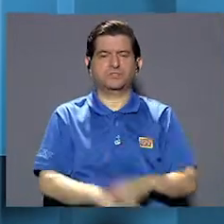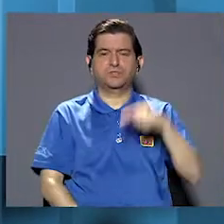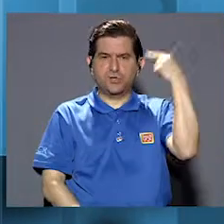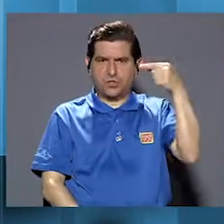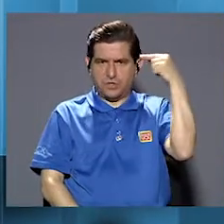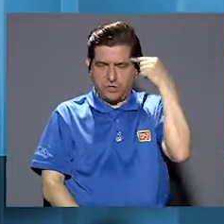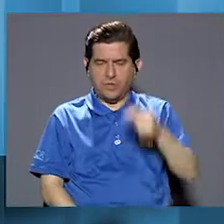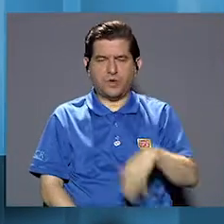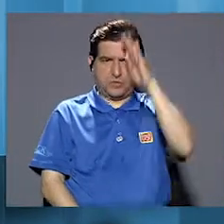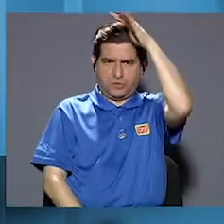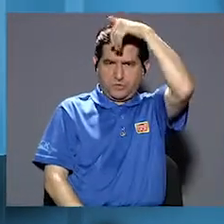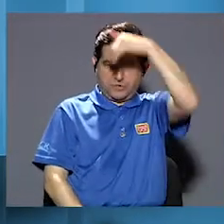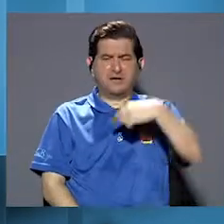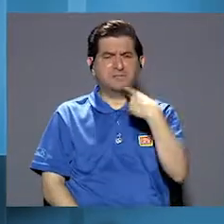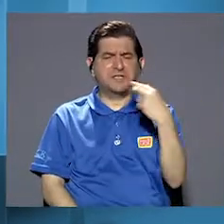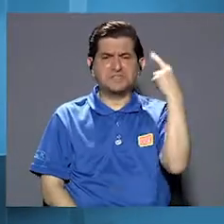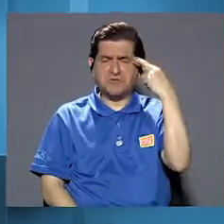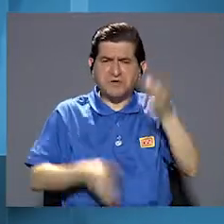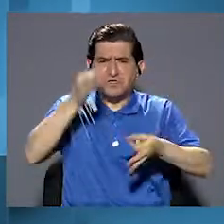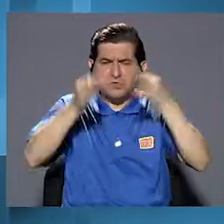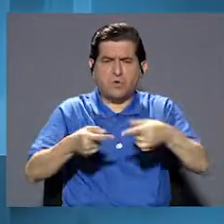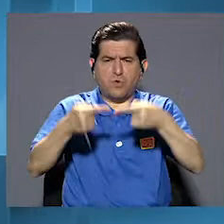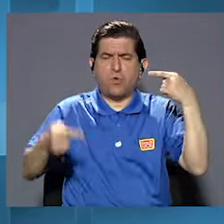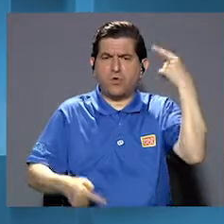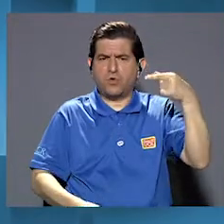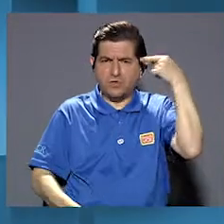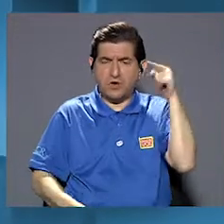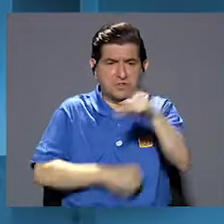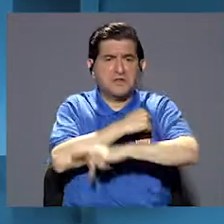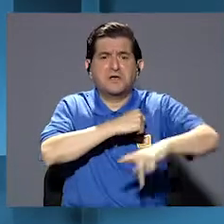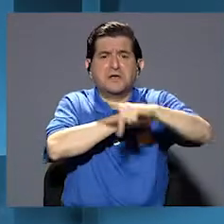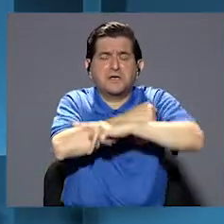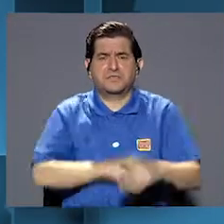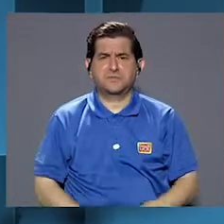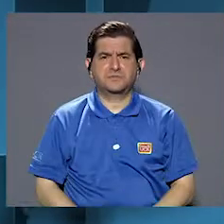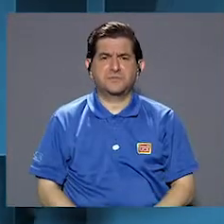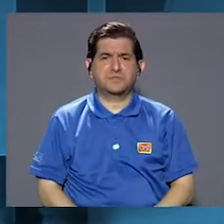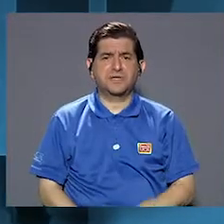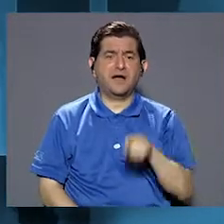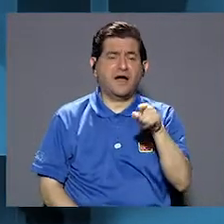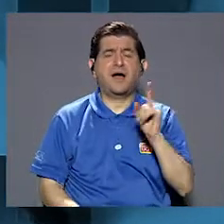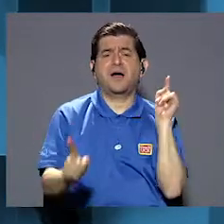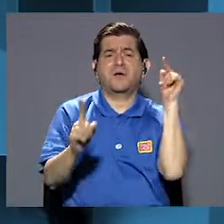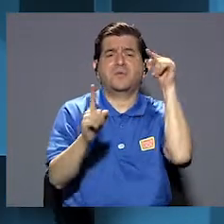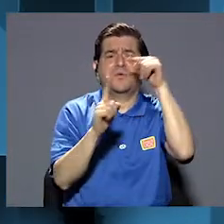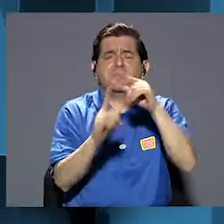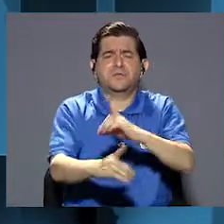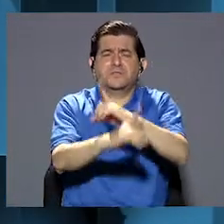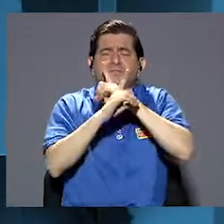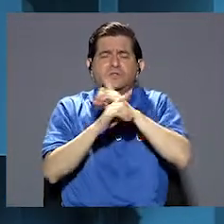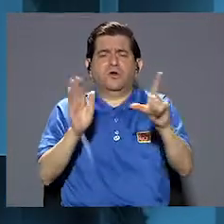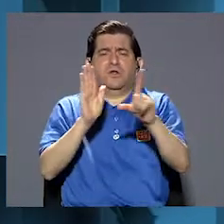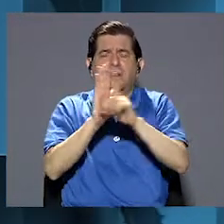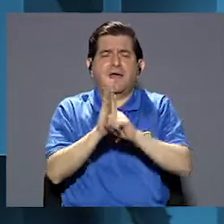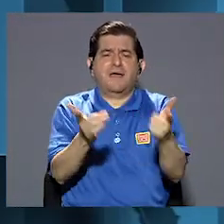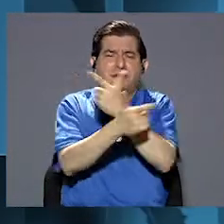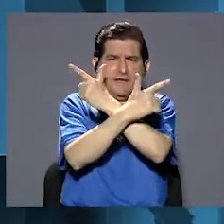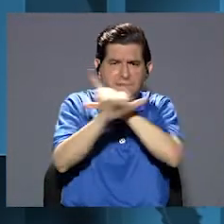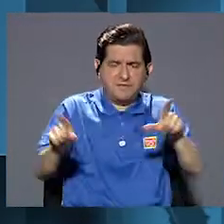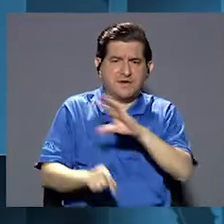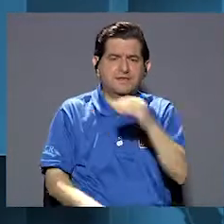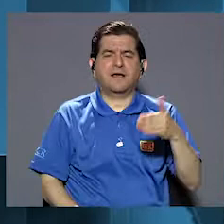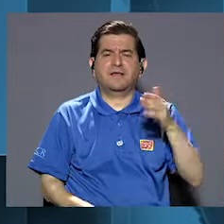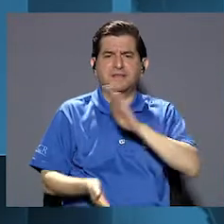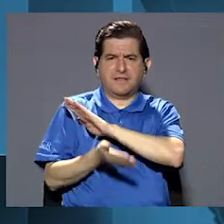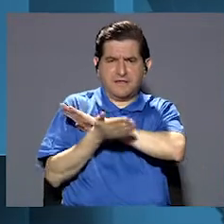de la administración Trump, justificó las medidas contra los gobiernos de estos países como un fin para defender la ley, la libertad